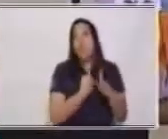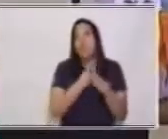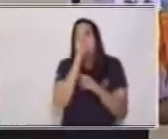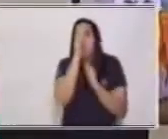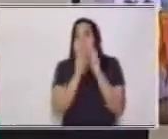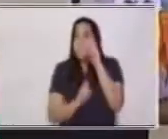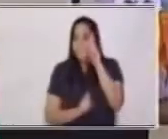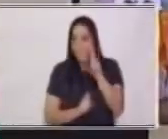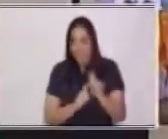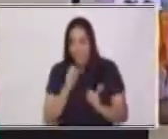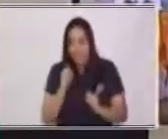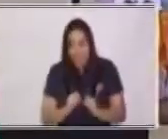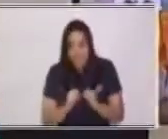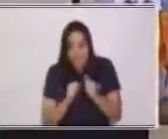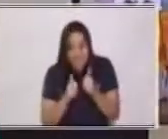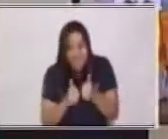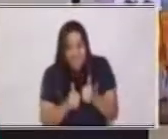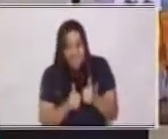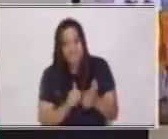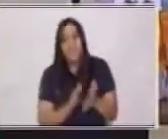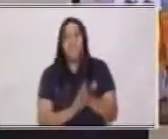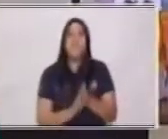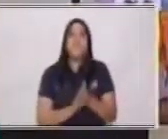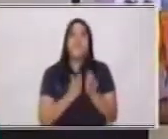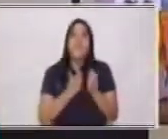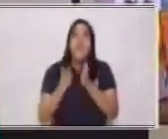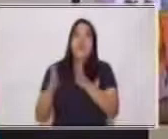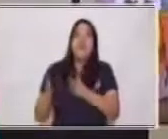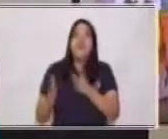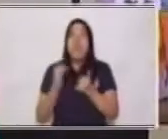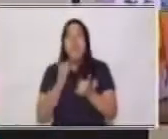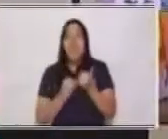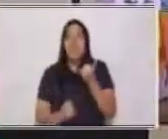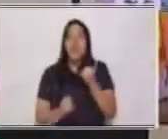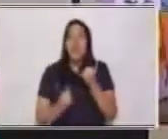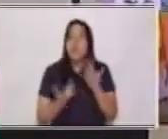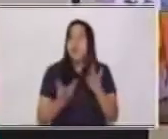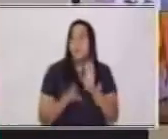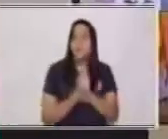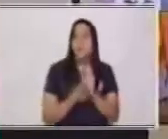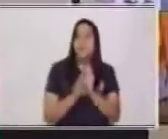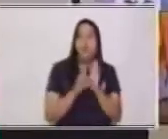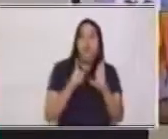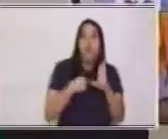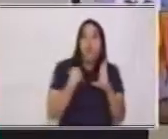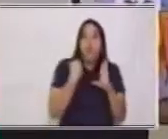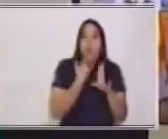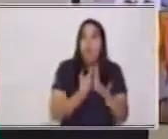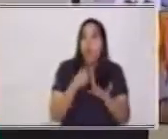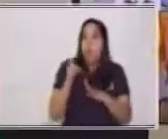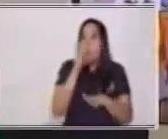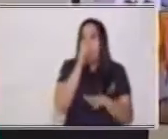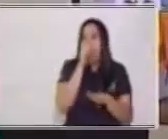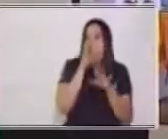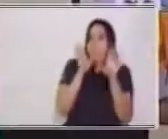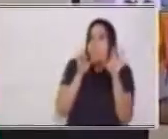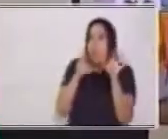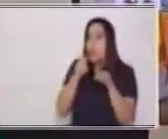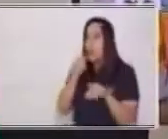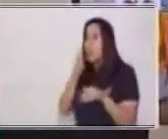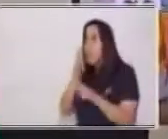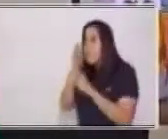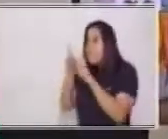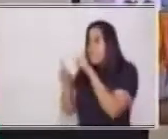bien, entonces esta va acá. Y por último, cuando el periquito le hizo la pregunta, ¿verdad?, a